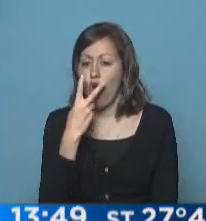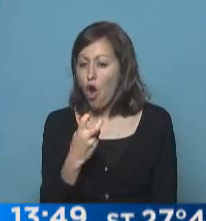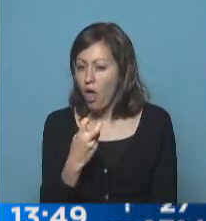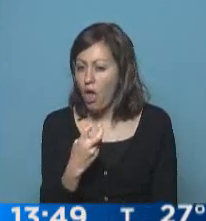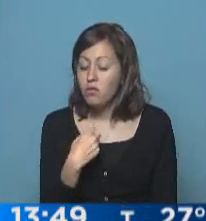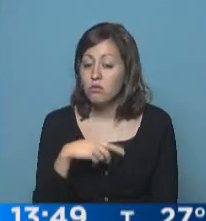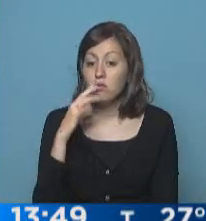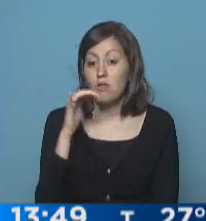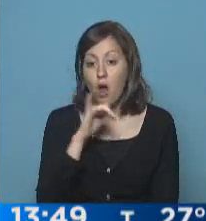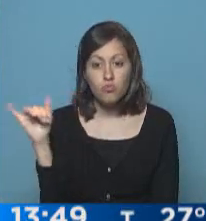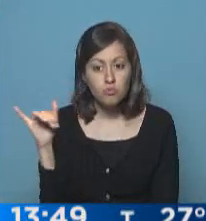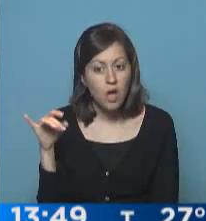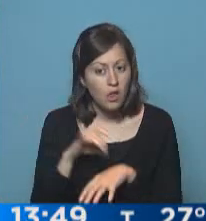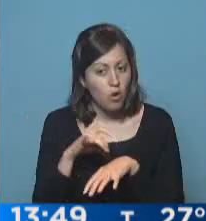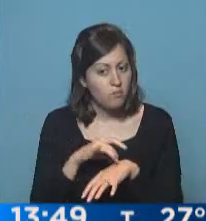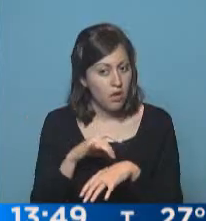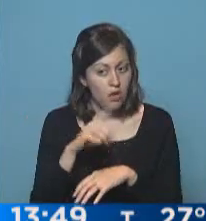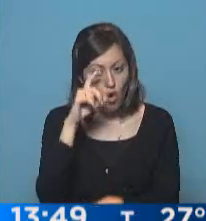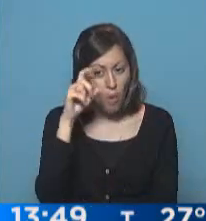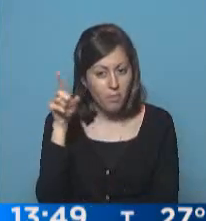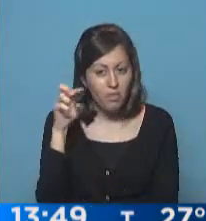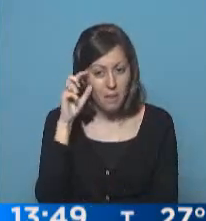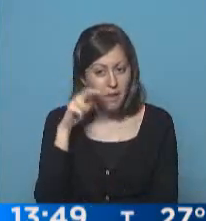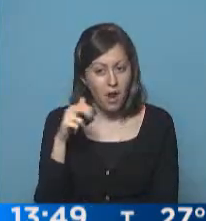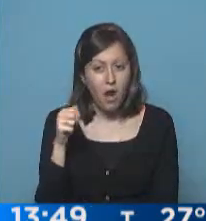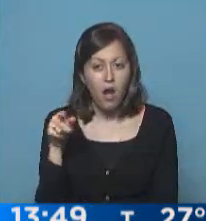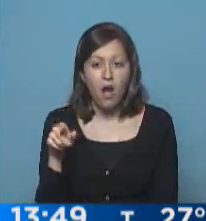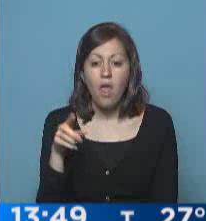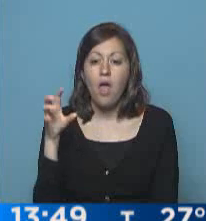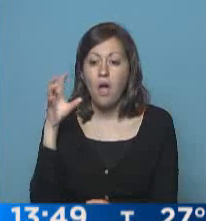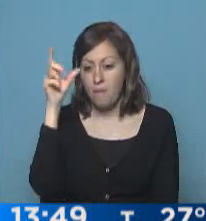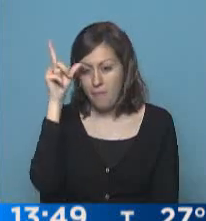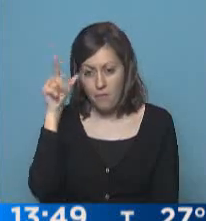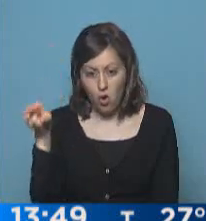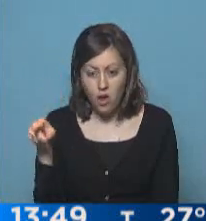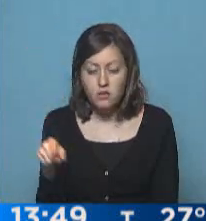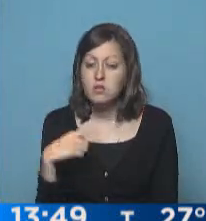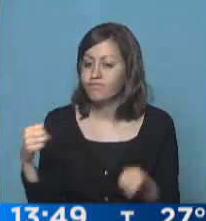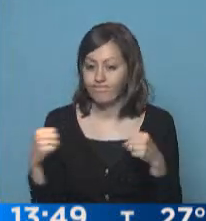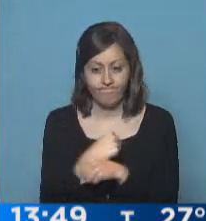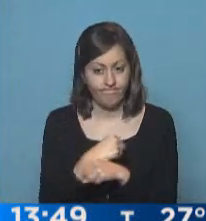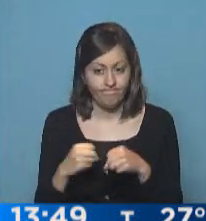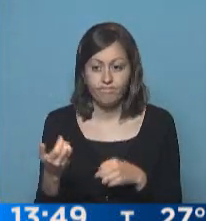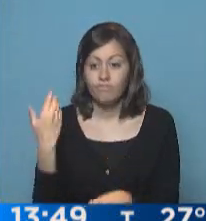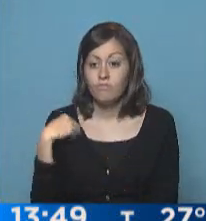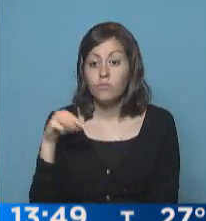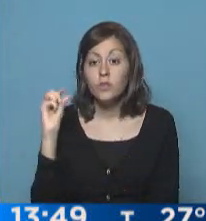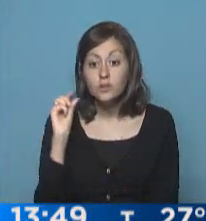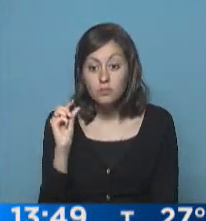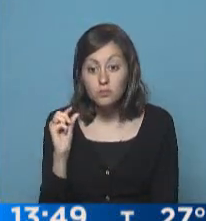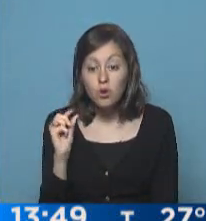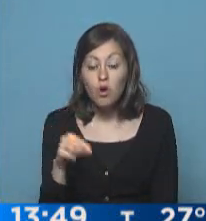fue denunciado por los médicos del hospital pena en sede policial y fue confirmado recientemente por